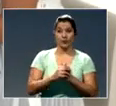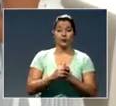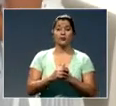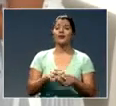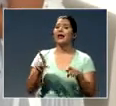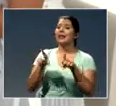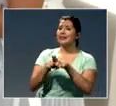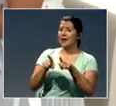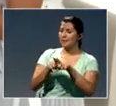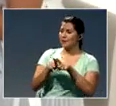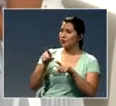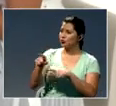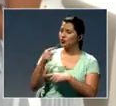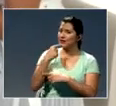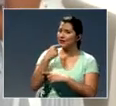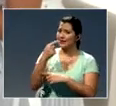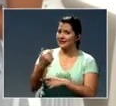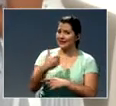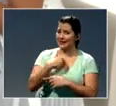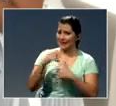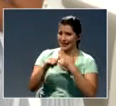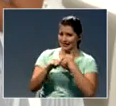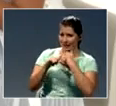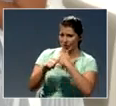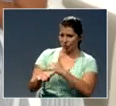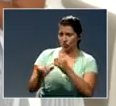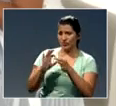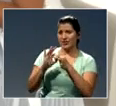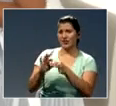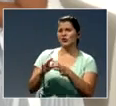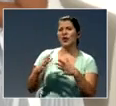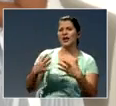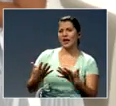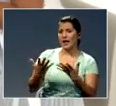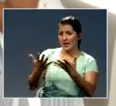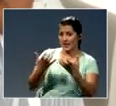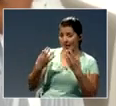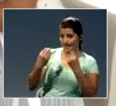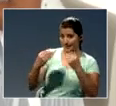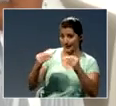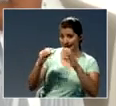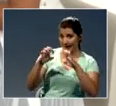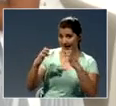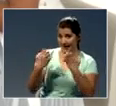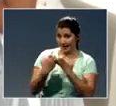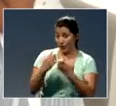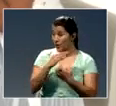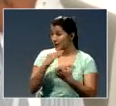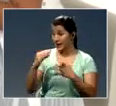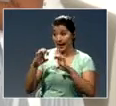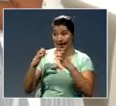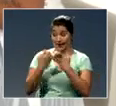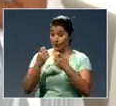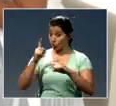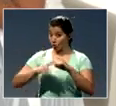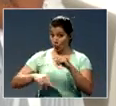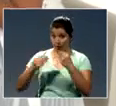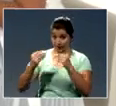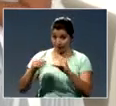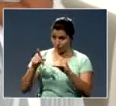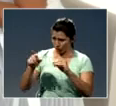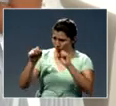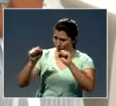usted señala que hay demandas, denuncias de que se pretende vender al equipo y que el equipo no se puede vender. Si nos pone tal vez